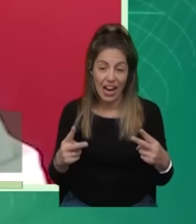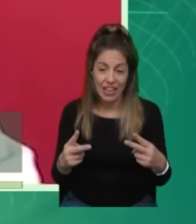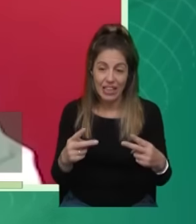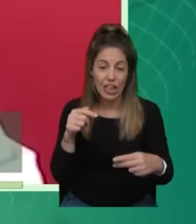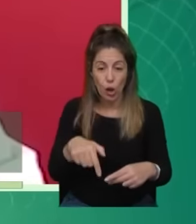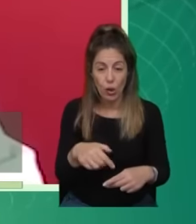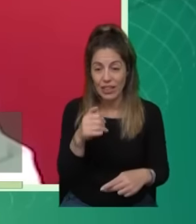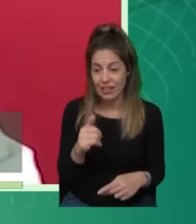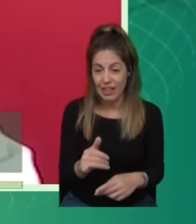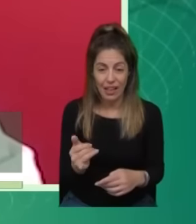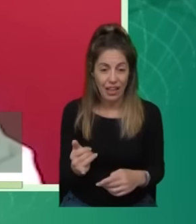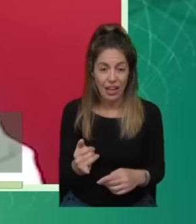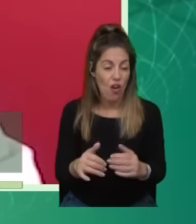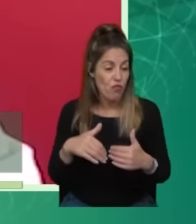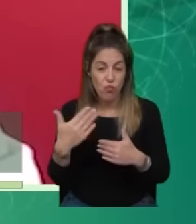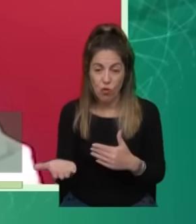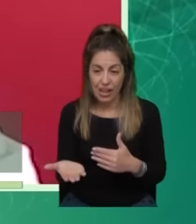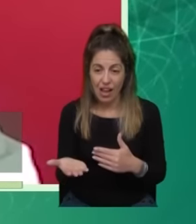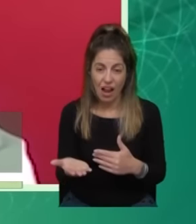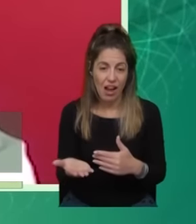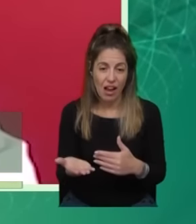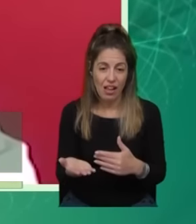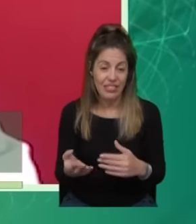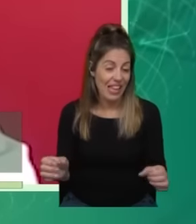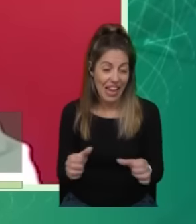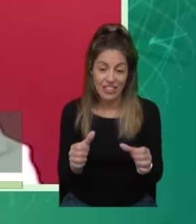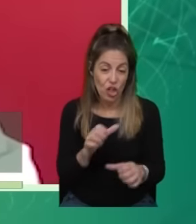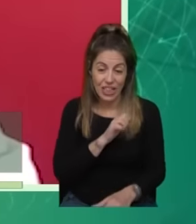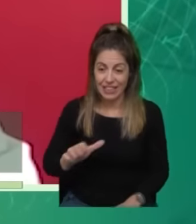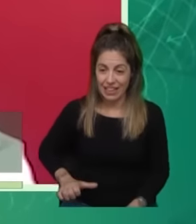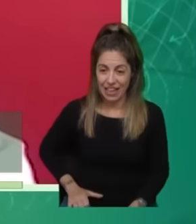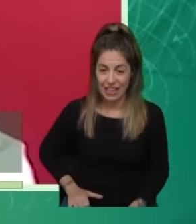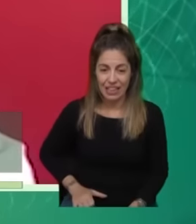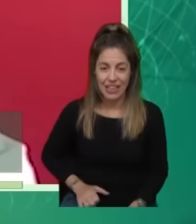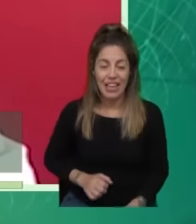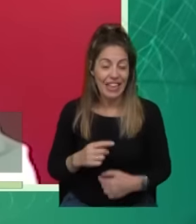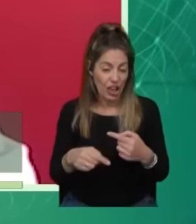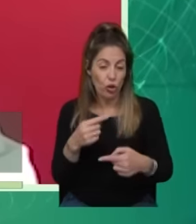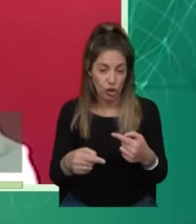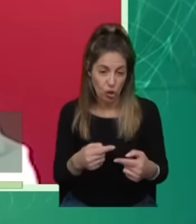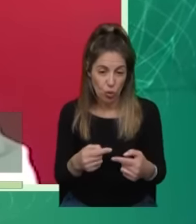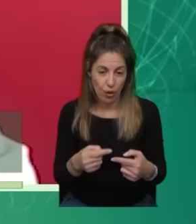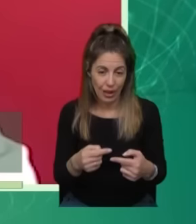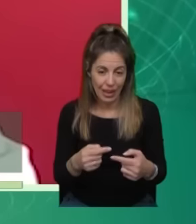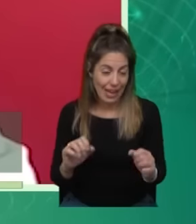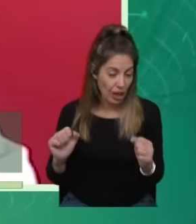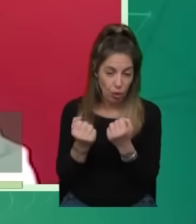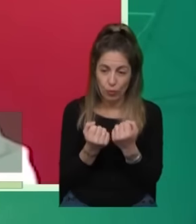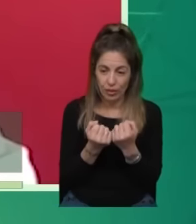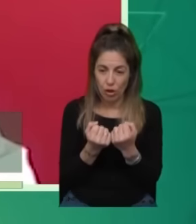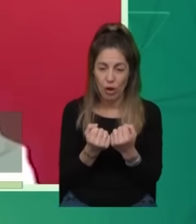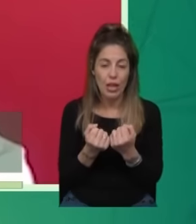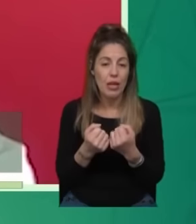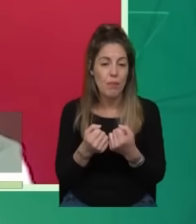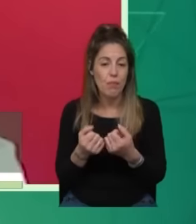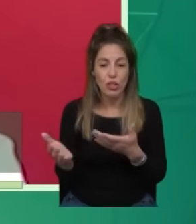hoy esté fuera de la acción estatal y que siga manteniéndose en la clandestinidad y poniendo